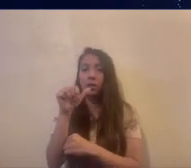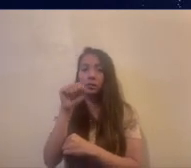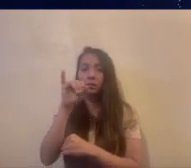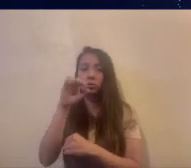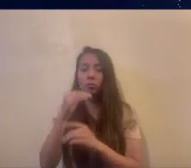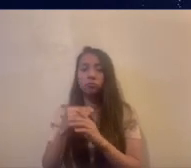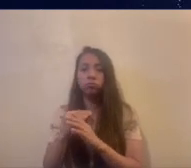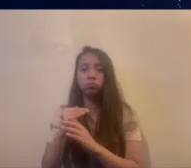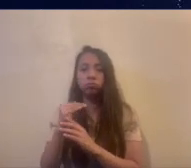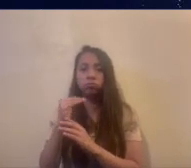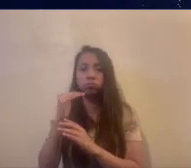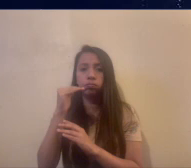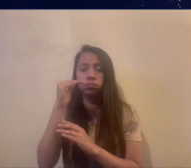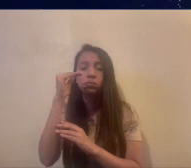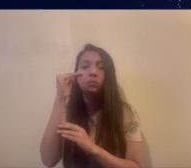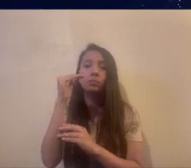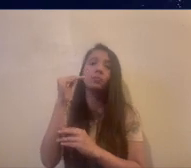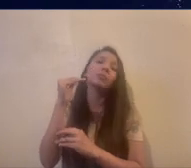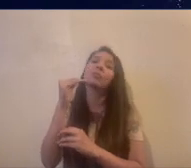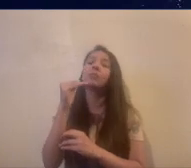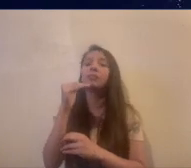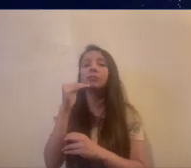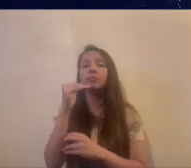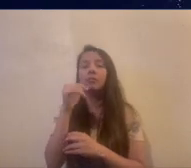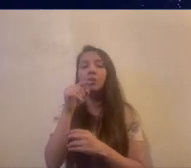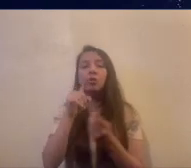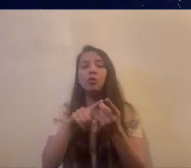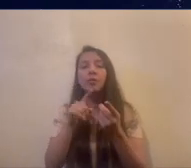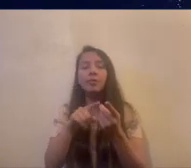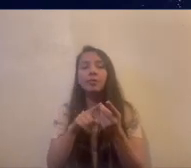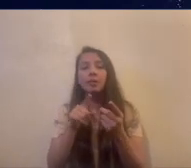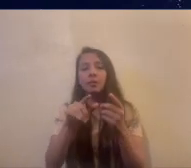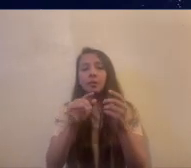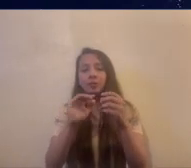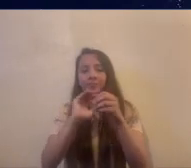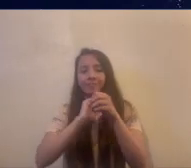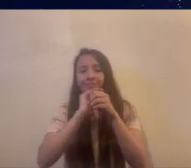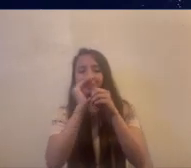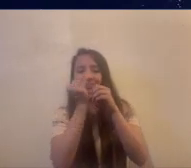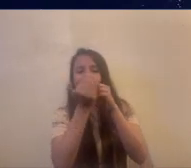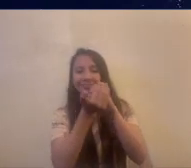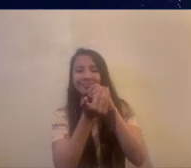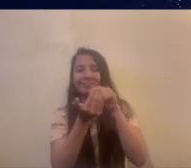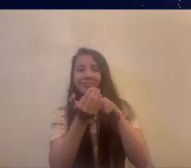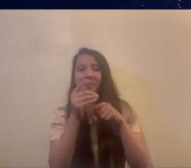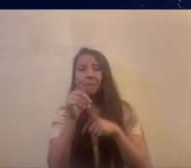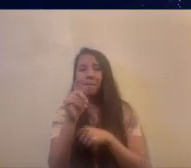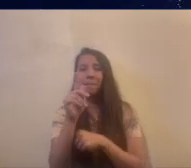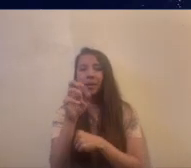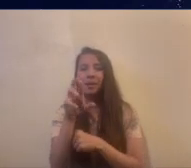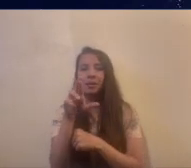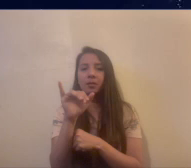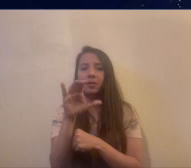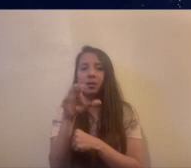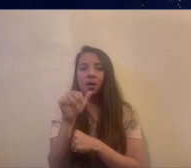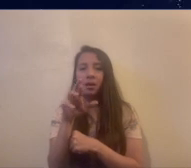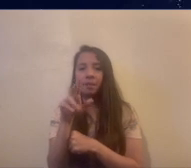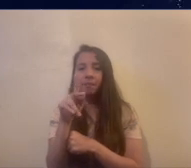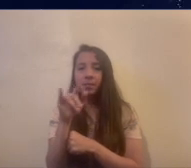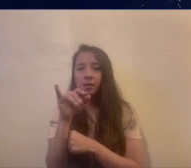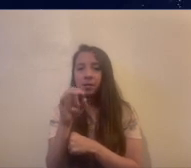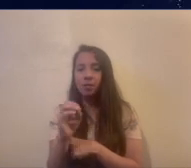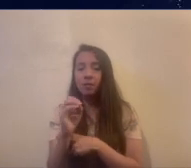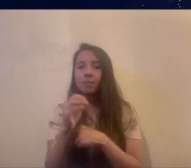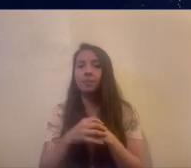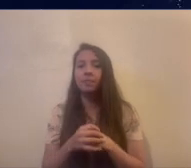potasio, particularmente en lo que sería el pericarpio, es decir, la estructura, esta membrana que cubría por fuera a la